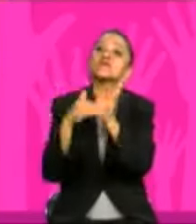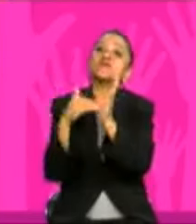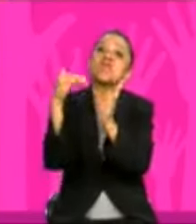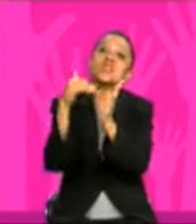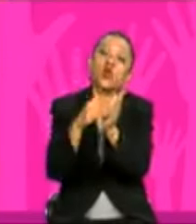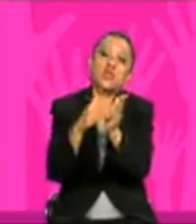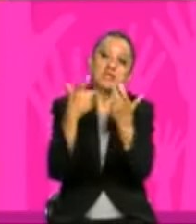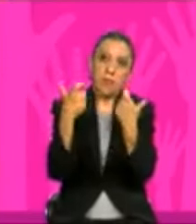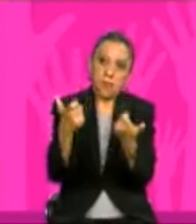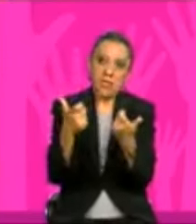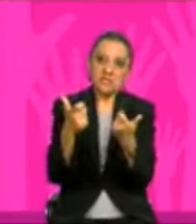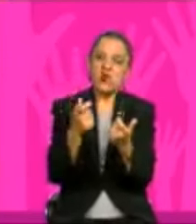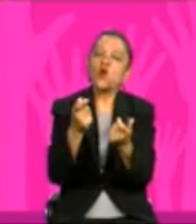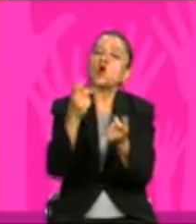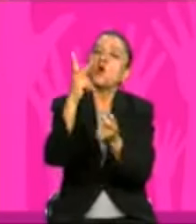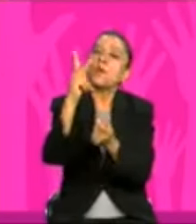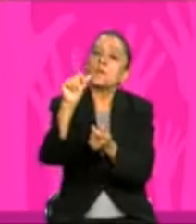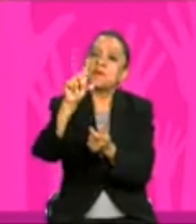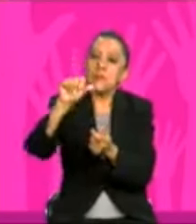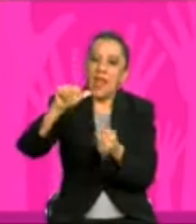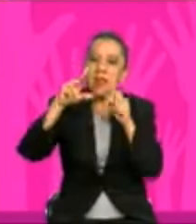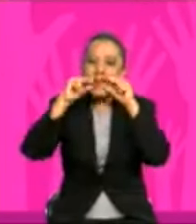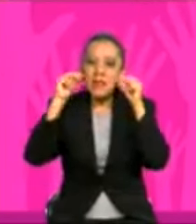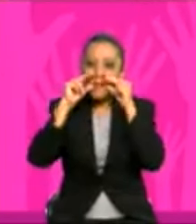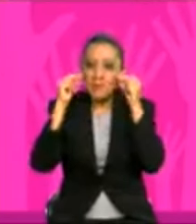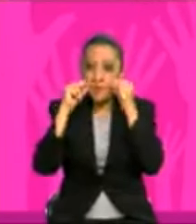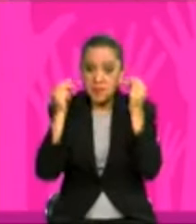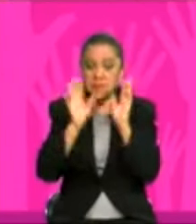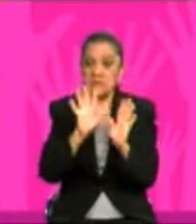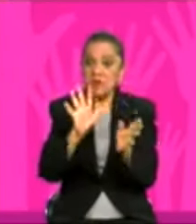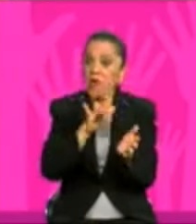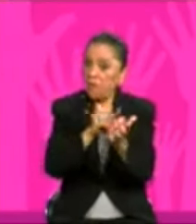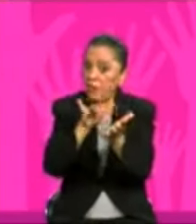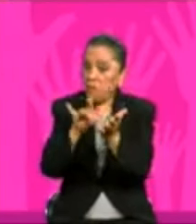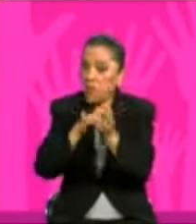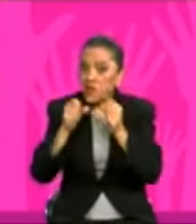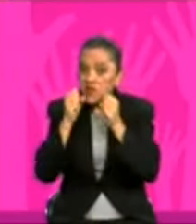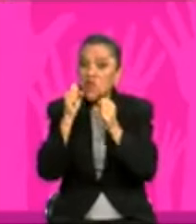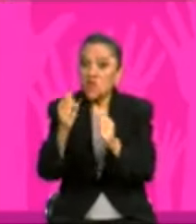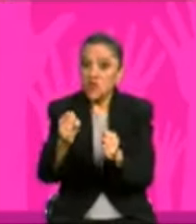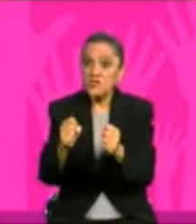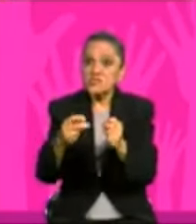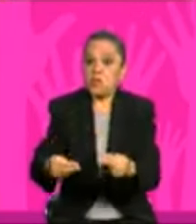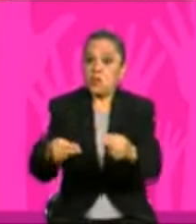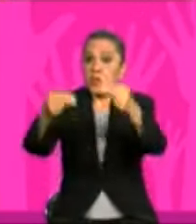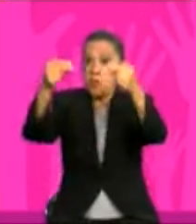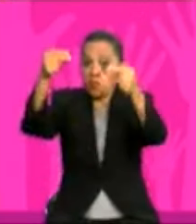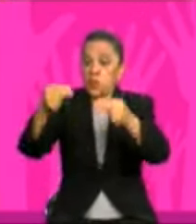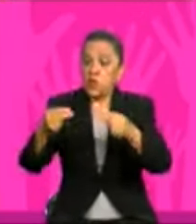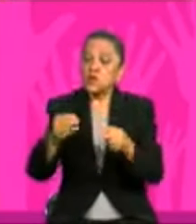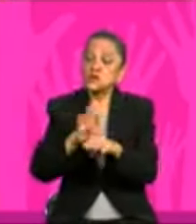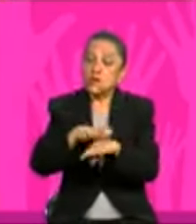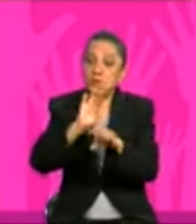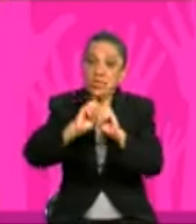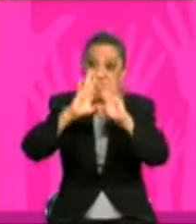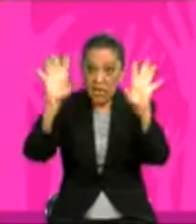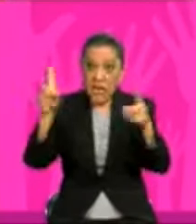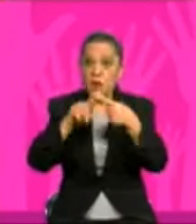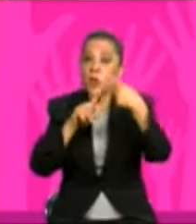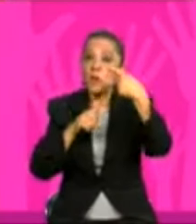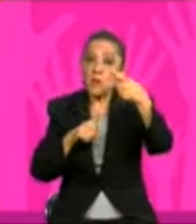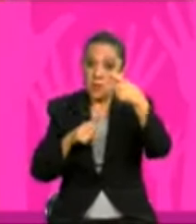Emiliano Zapata, gracias al cual recuperaremos la fuerza de nuestra producción con 3 objetivos muy claros. 1.